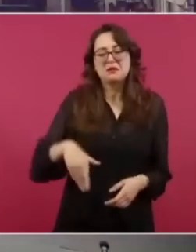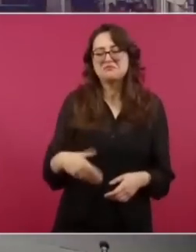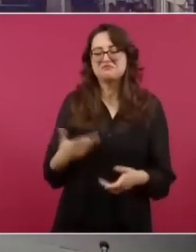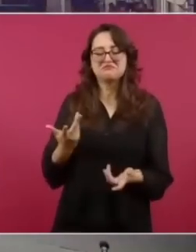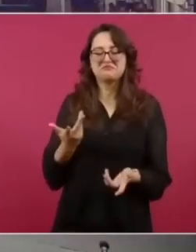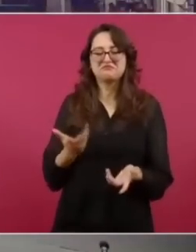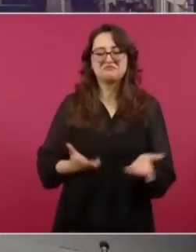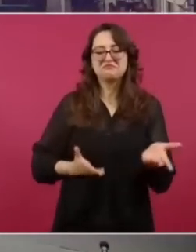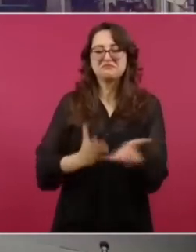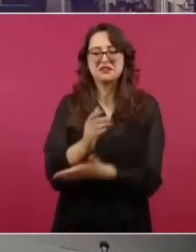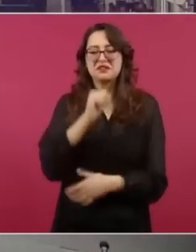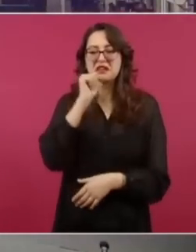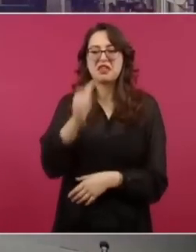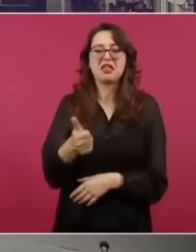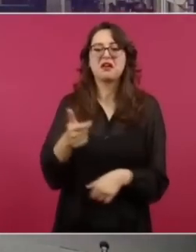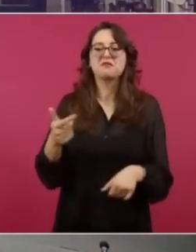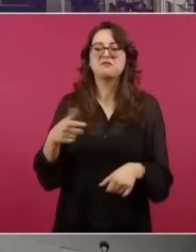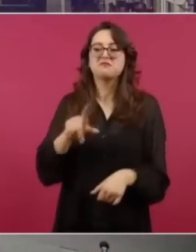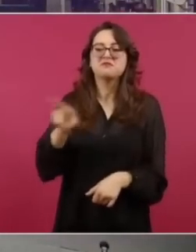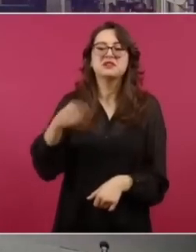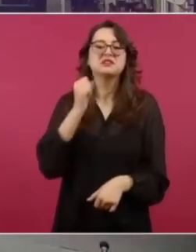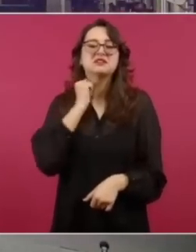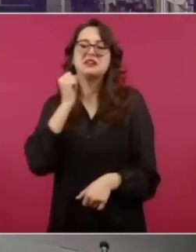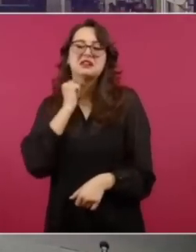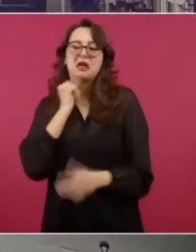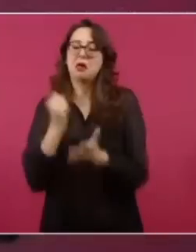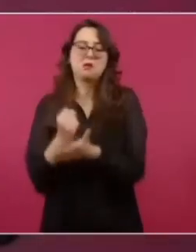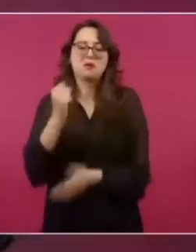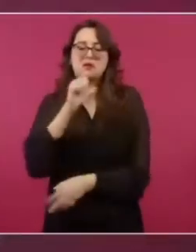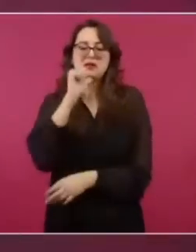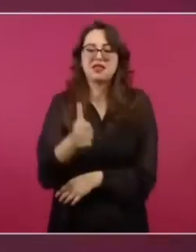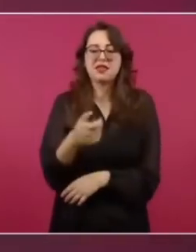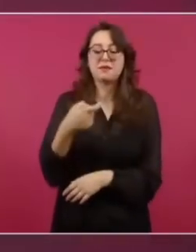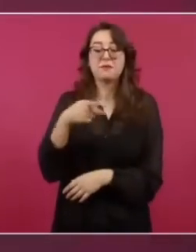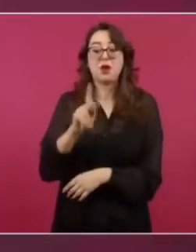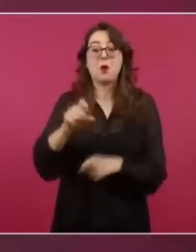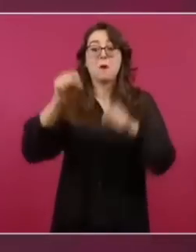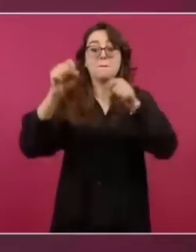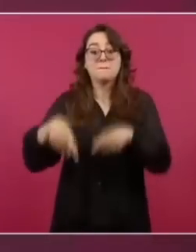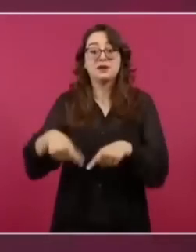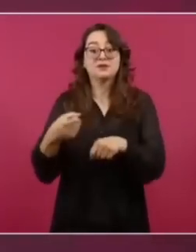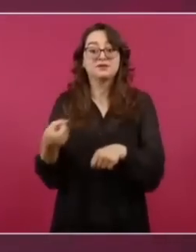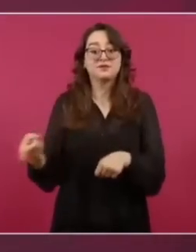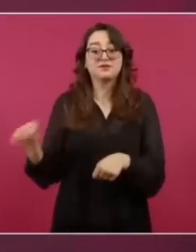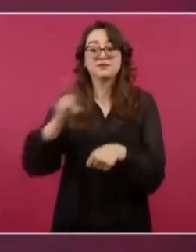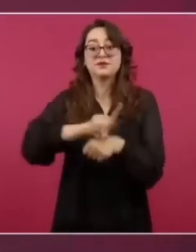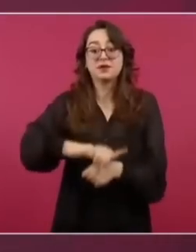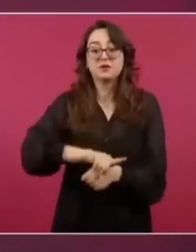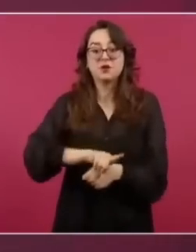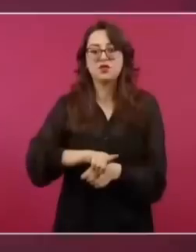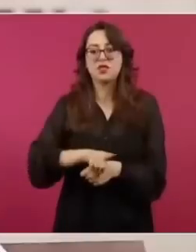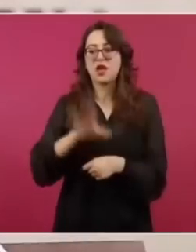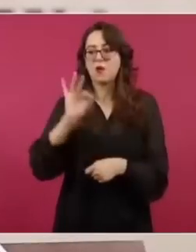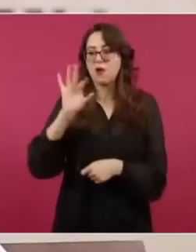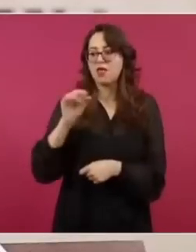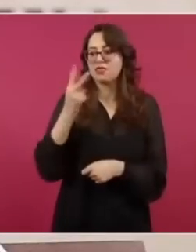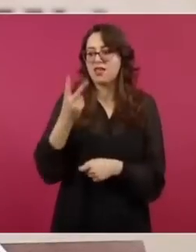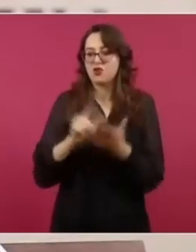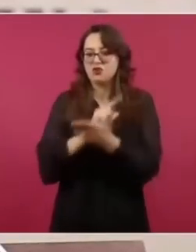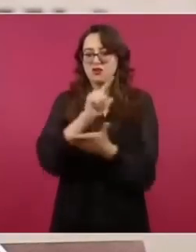Porque el mismo día si ya lo sabes que no va a prosperar para sacarles baja política